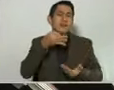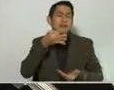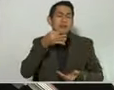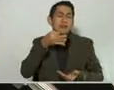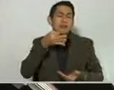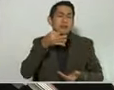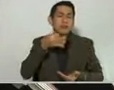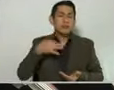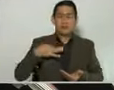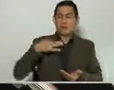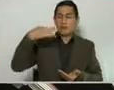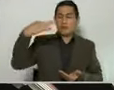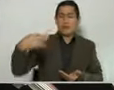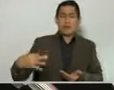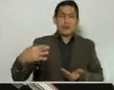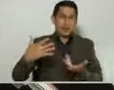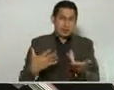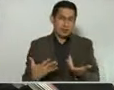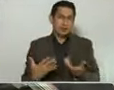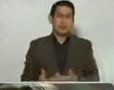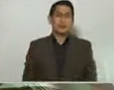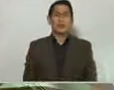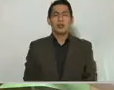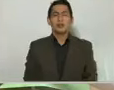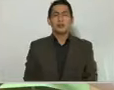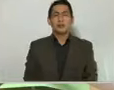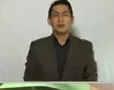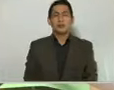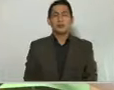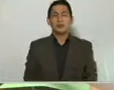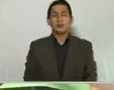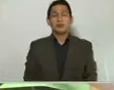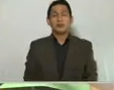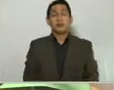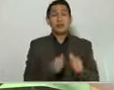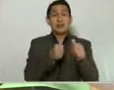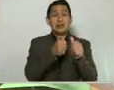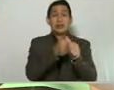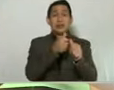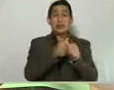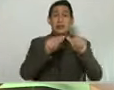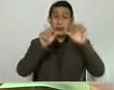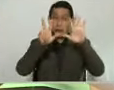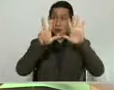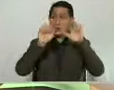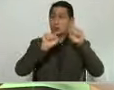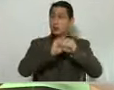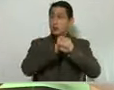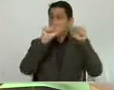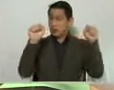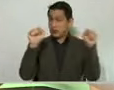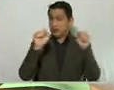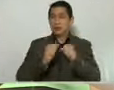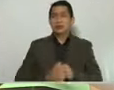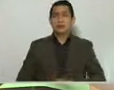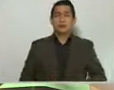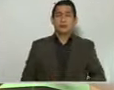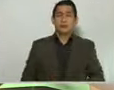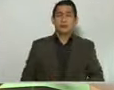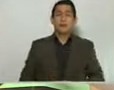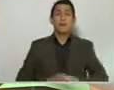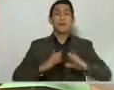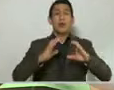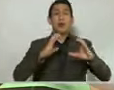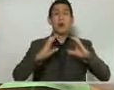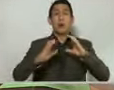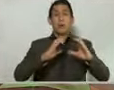y facilidad el virus. Faltan 27 minutos para las 8 de la mañana, 27 minutos y las 8 de la mañana.